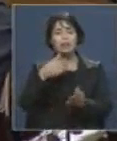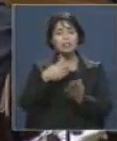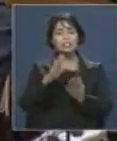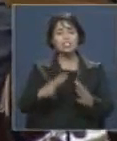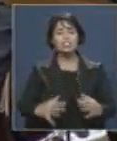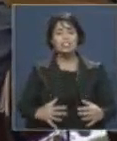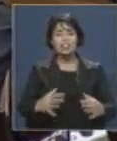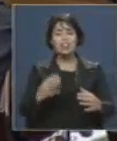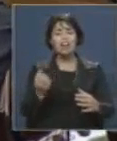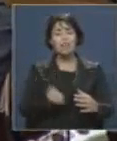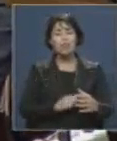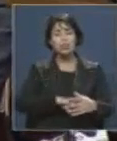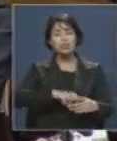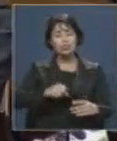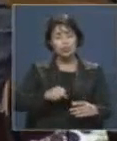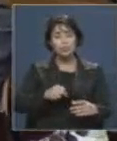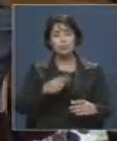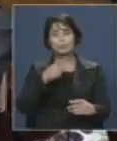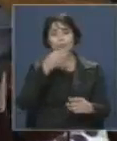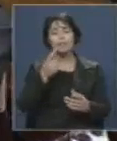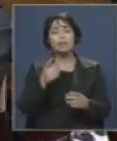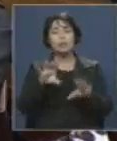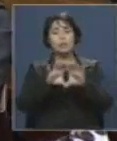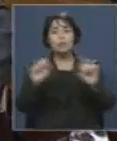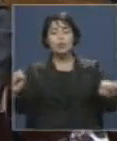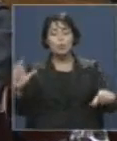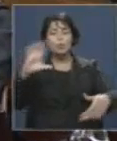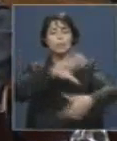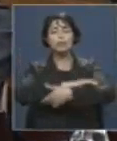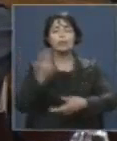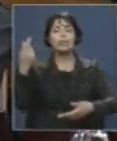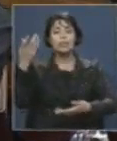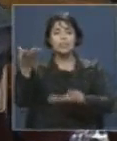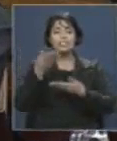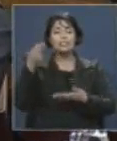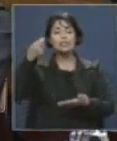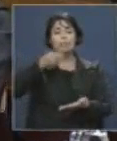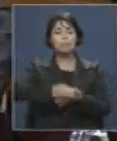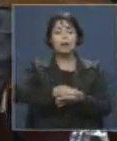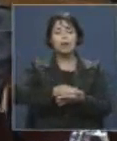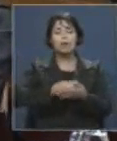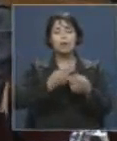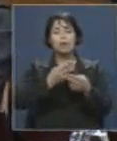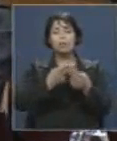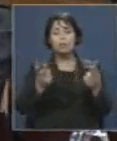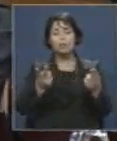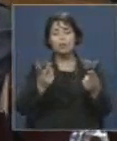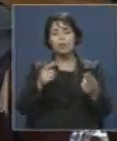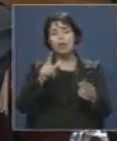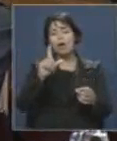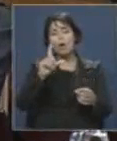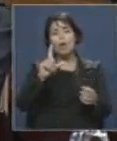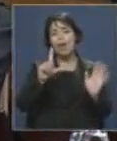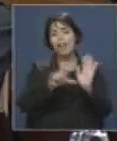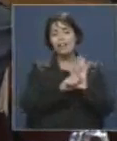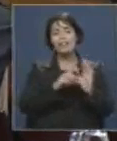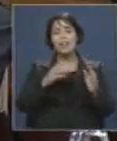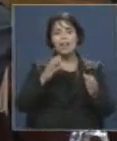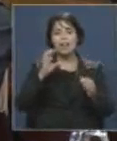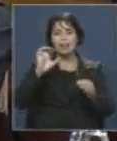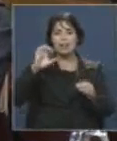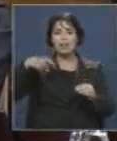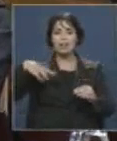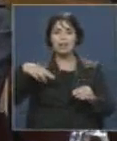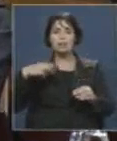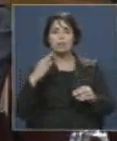pudieran mantener sus convenios con el Estado y seguir recibiendo financiamiento público, o sea, la ley del embudo. Pero como era previsible, tras